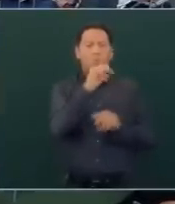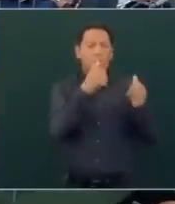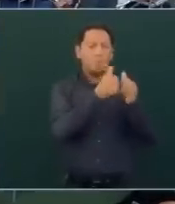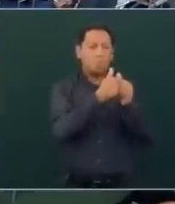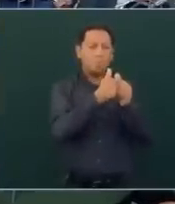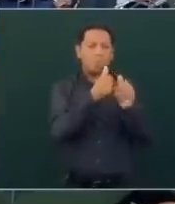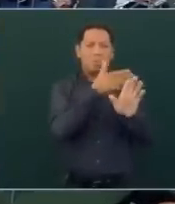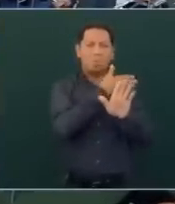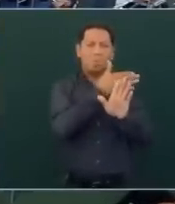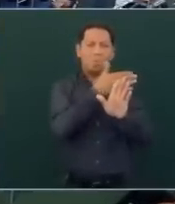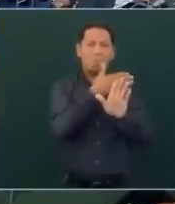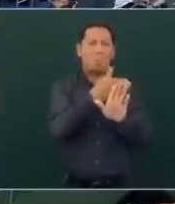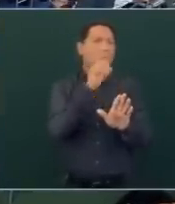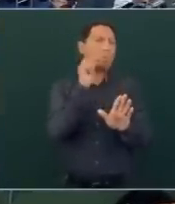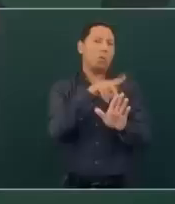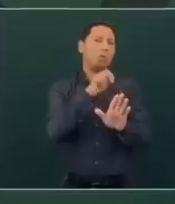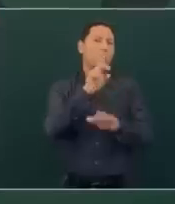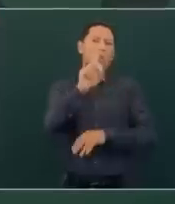Para